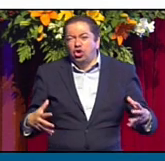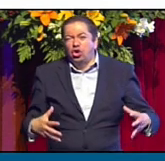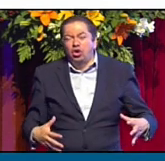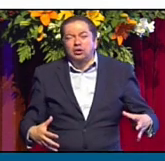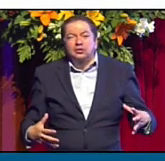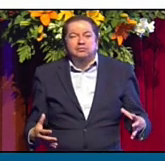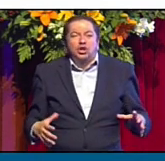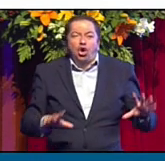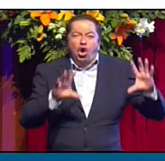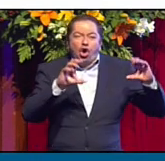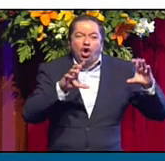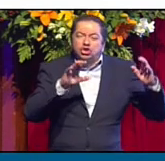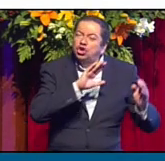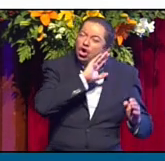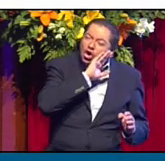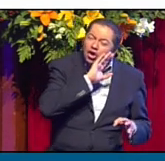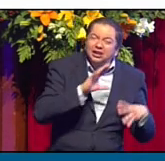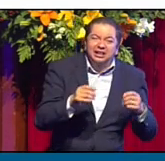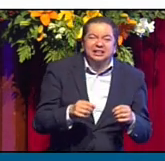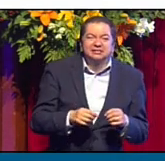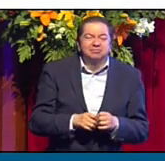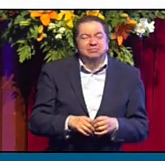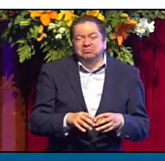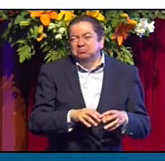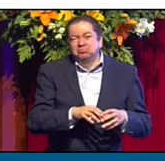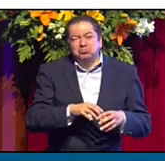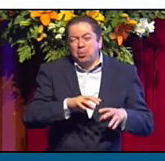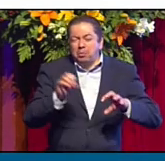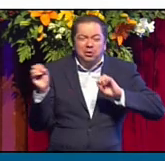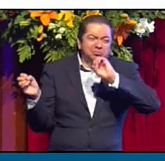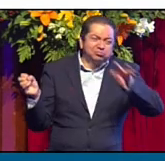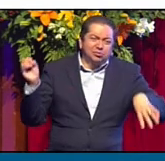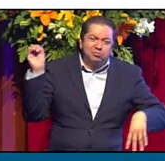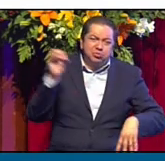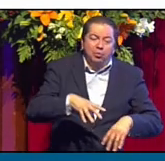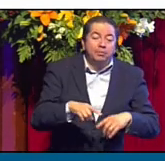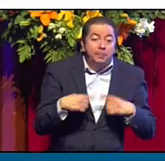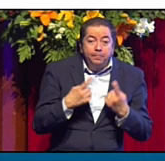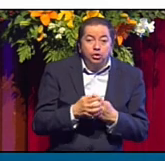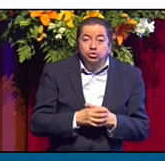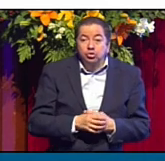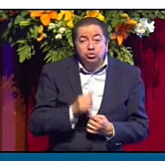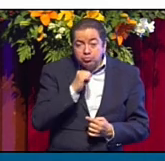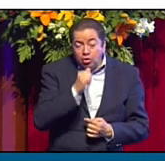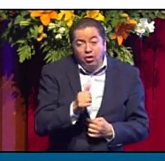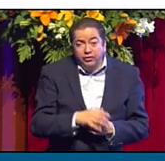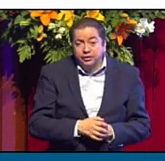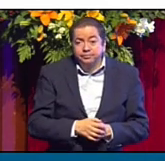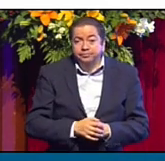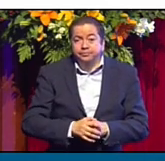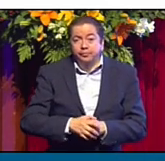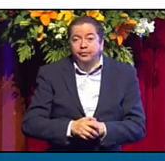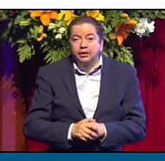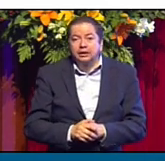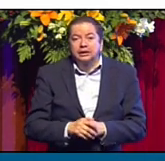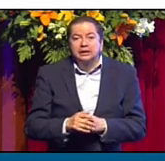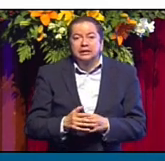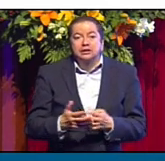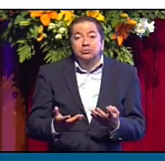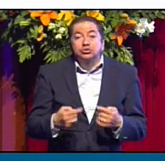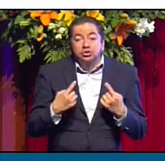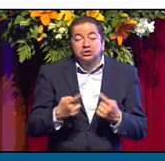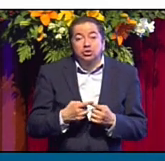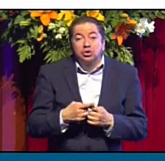colchones, chatarra. En definitiva, paralizamos efectivamente porque somos pobres y nosotros somos tan ricos. Se nos echan a